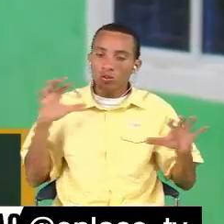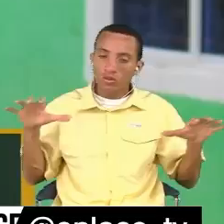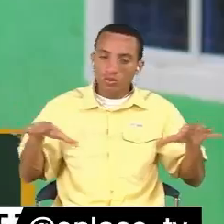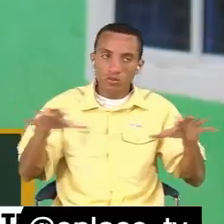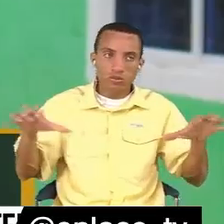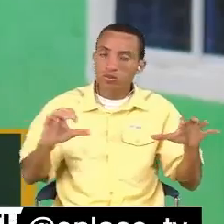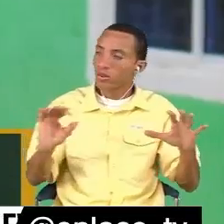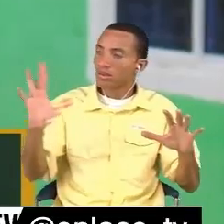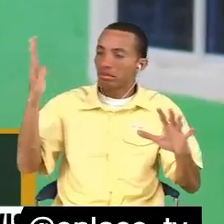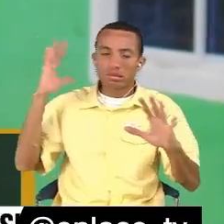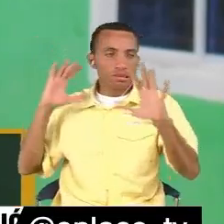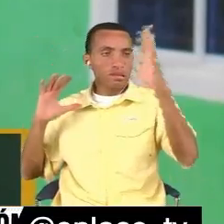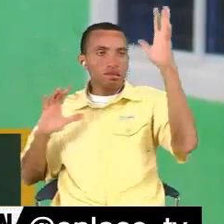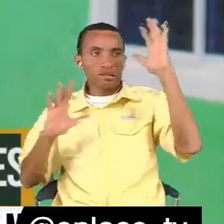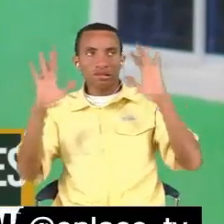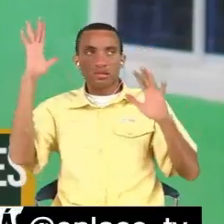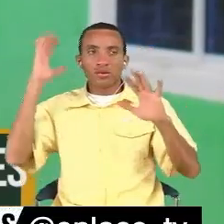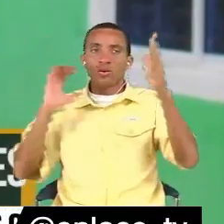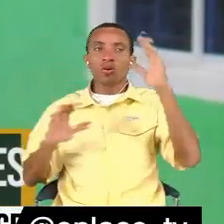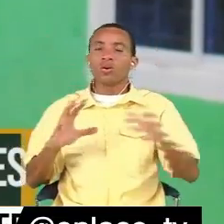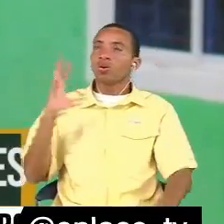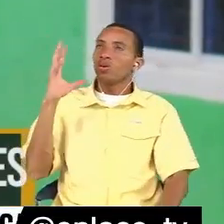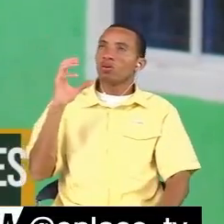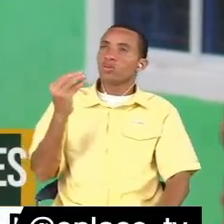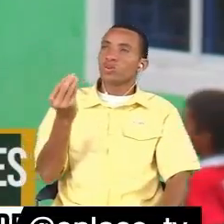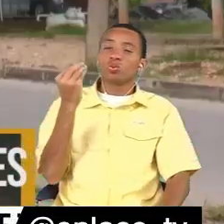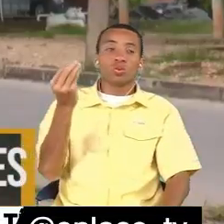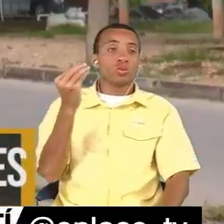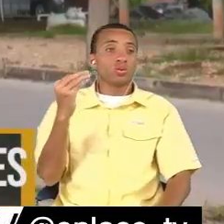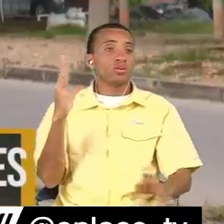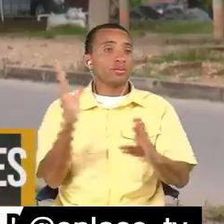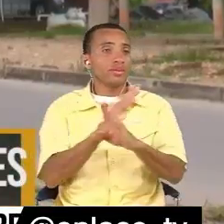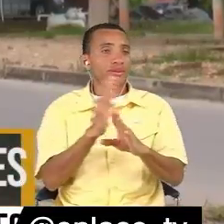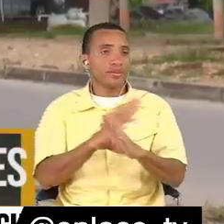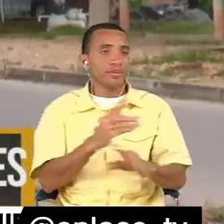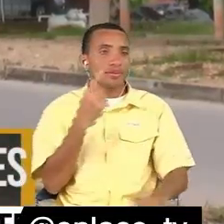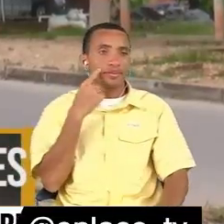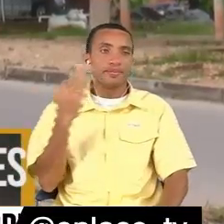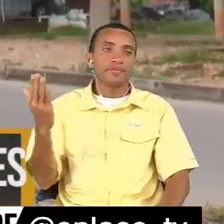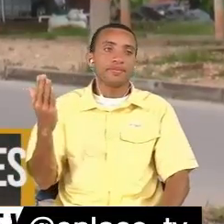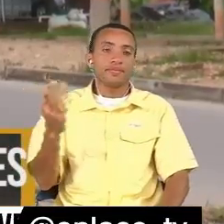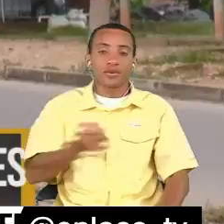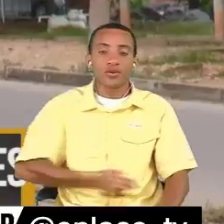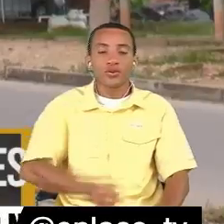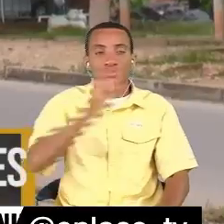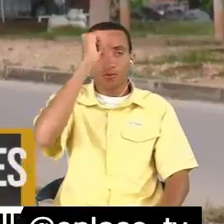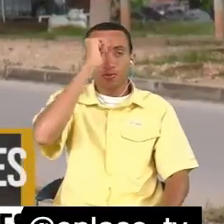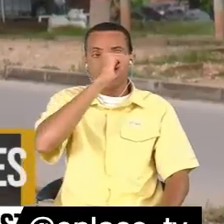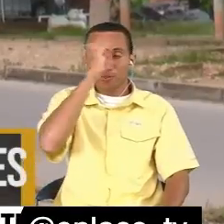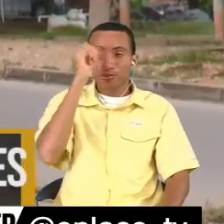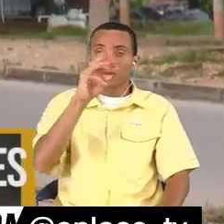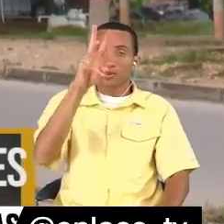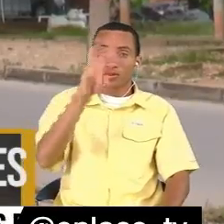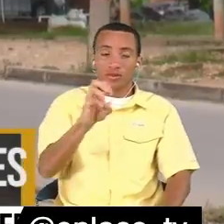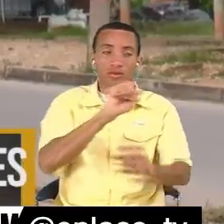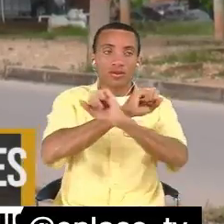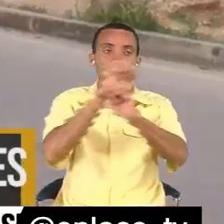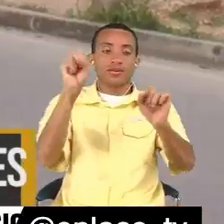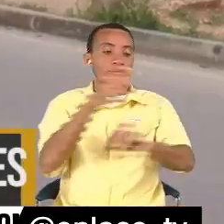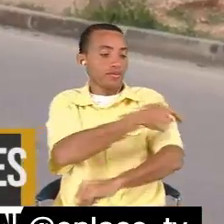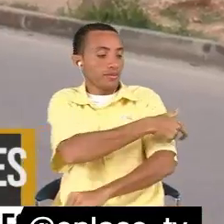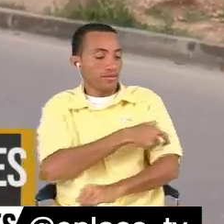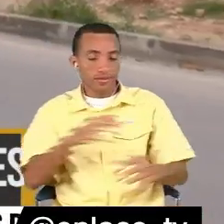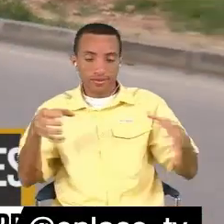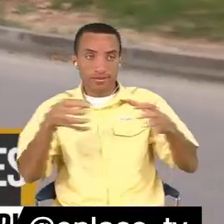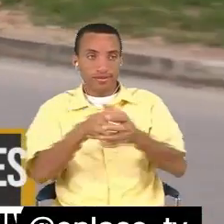zonas verdes, porque es que esa zona de los teoremas que tenemos acá en nuestro barrio. El domingo desde las 8 de la mañana, el comité organizador